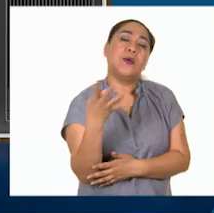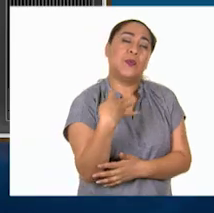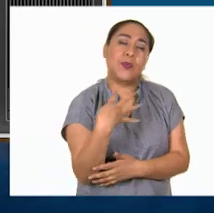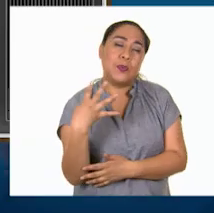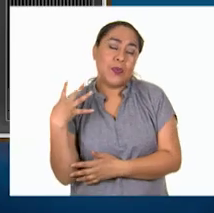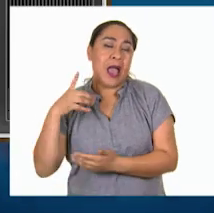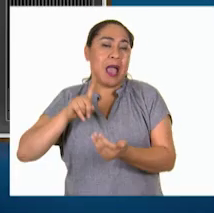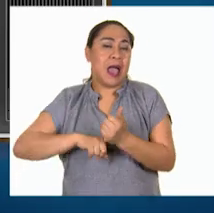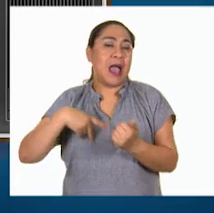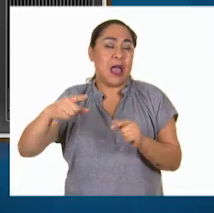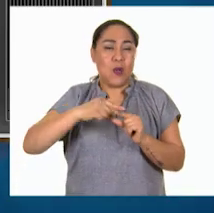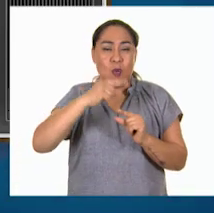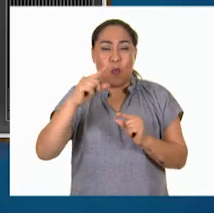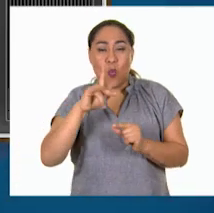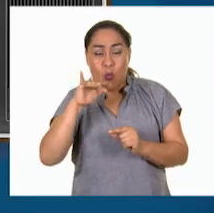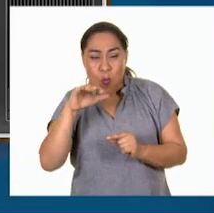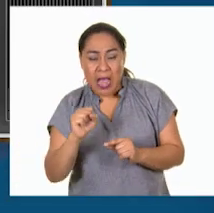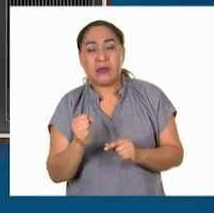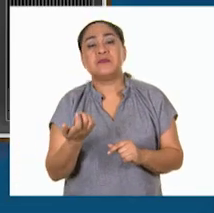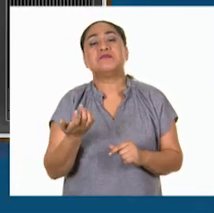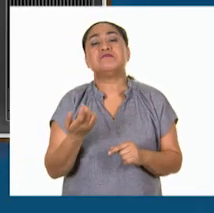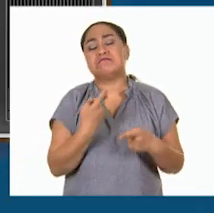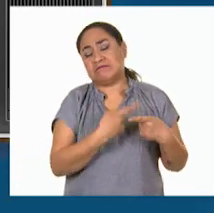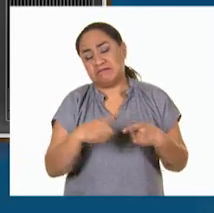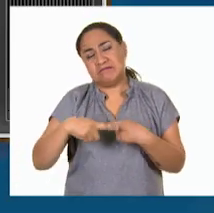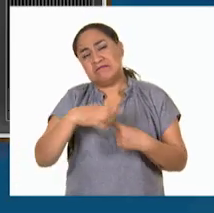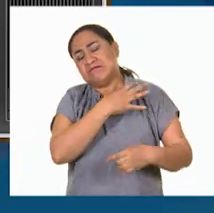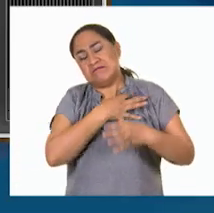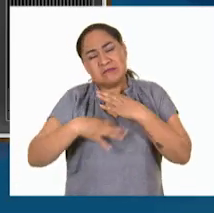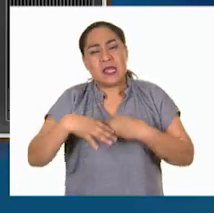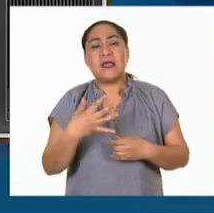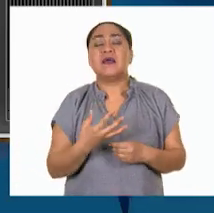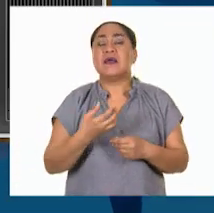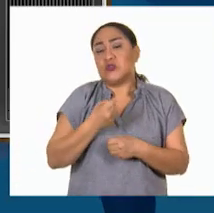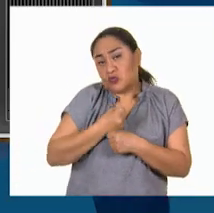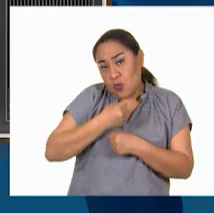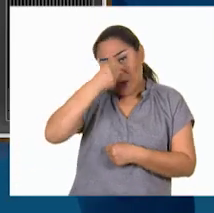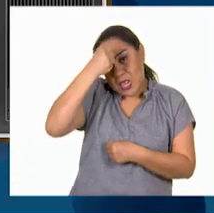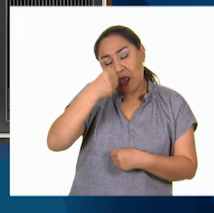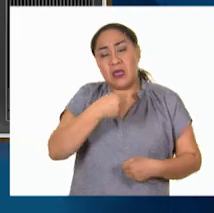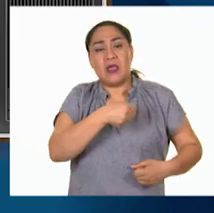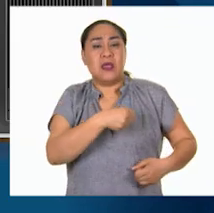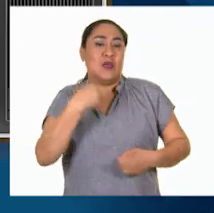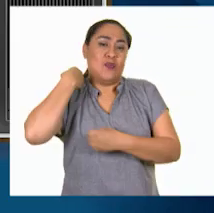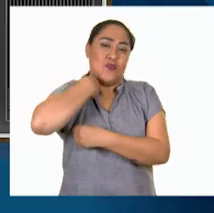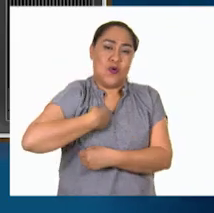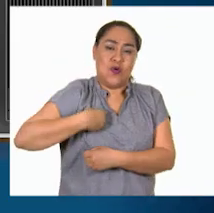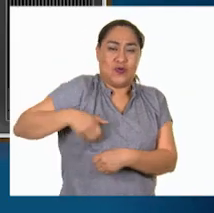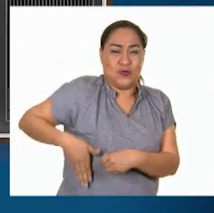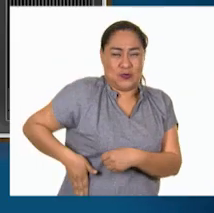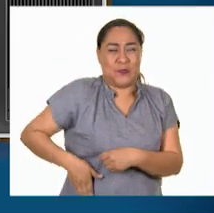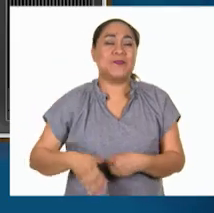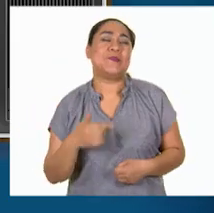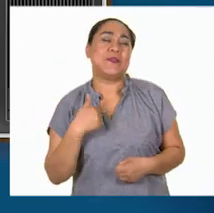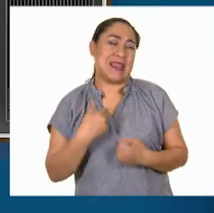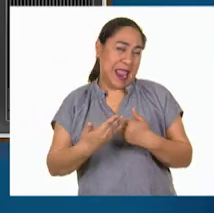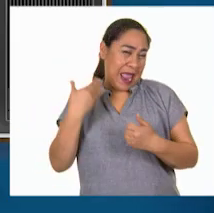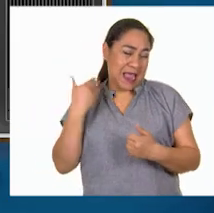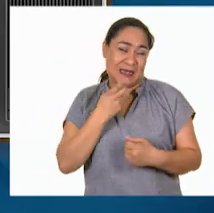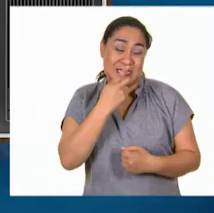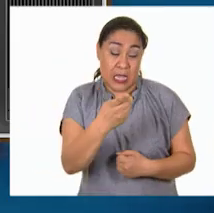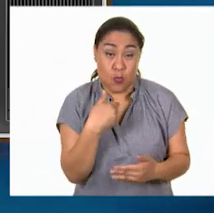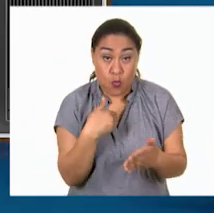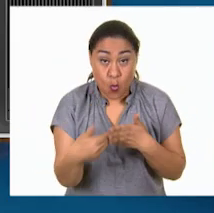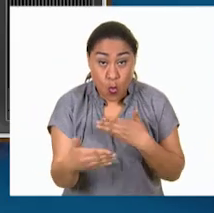plumas, accesorios elegantes de cama feos, sombrillas y bolsos. Como dijimos antes, la